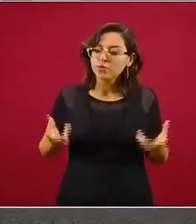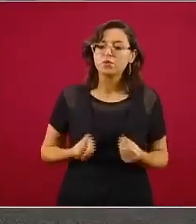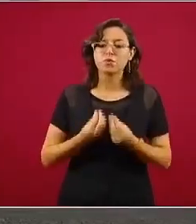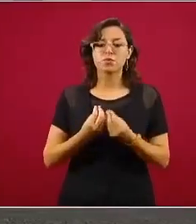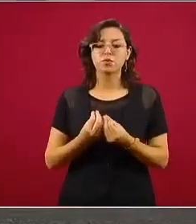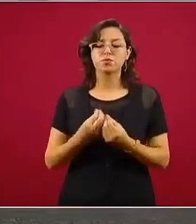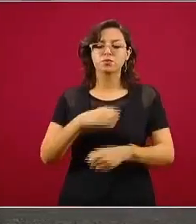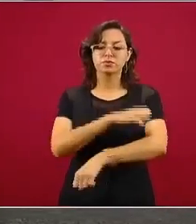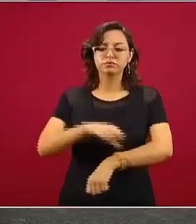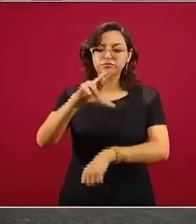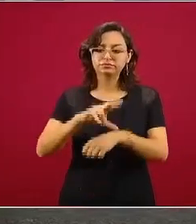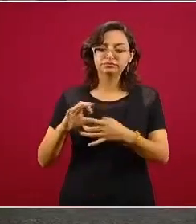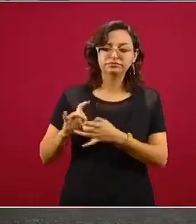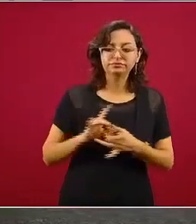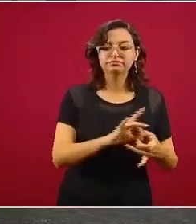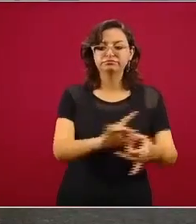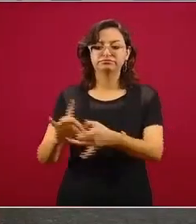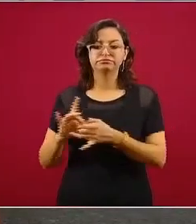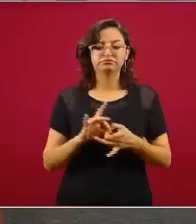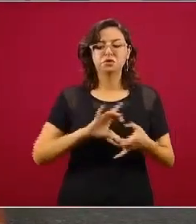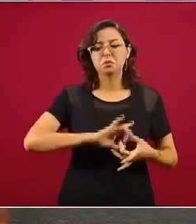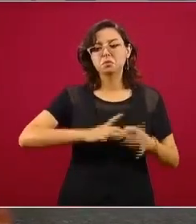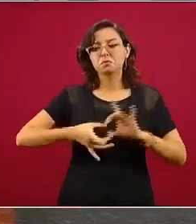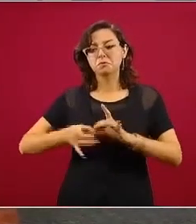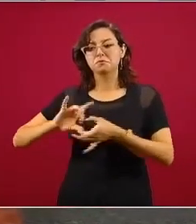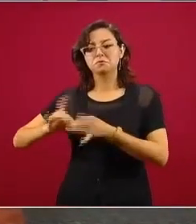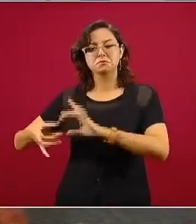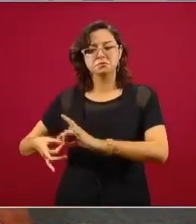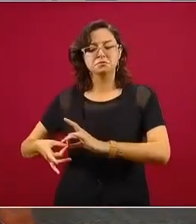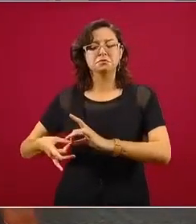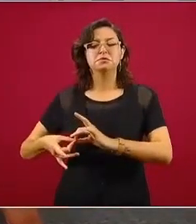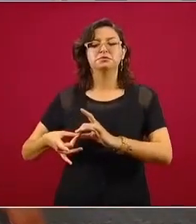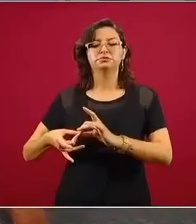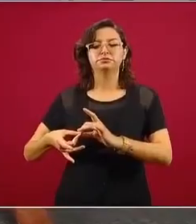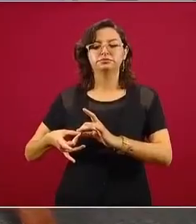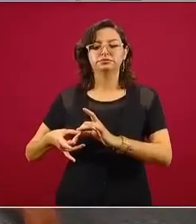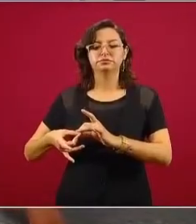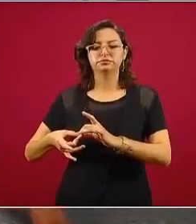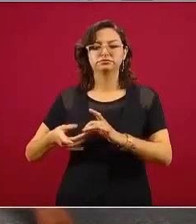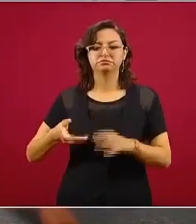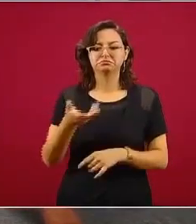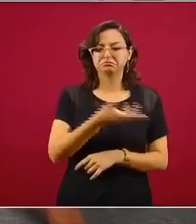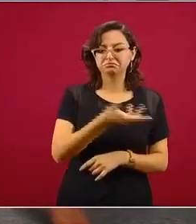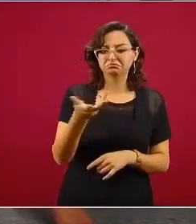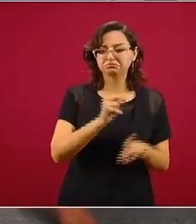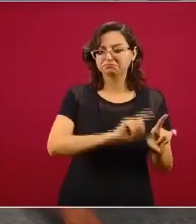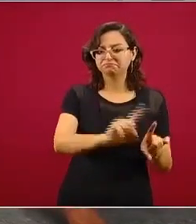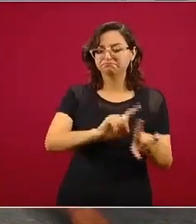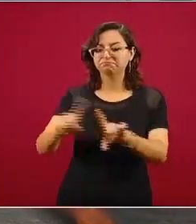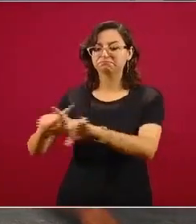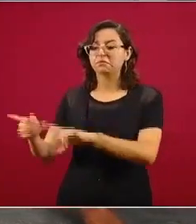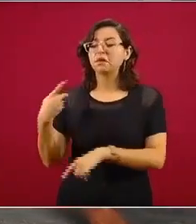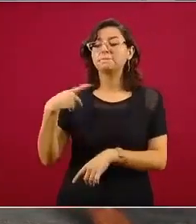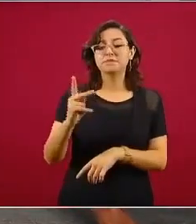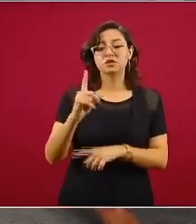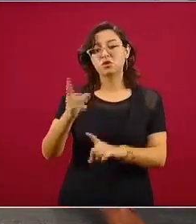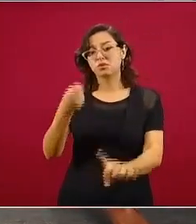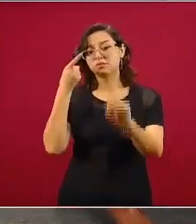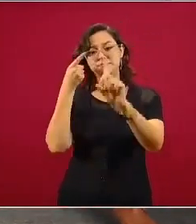todo está eslabonado, es una sola cadena con varias acciones. El propósito